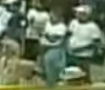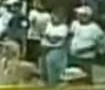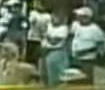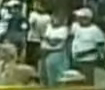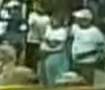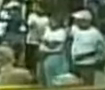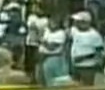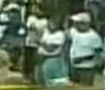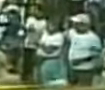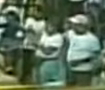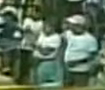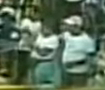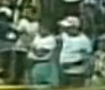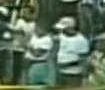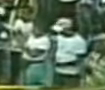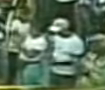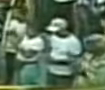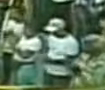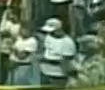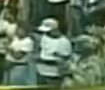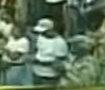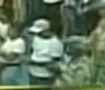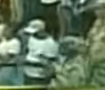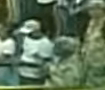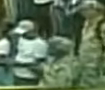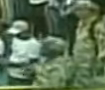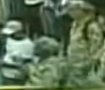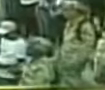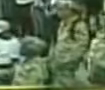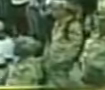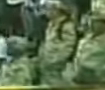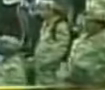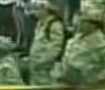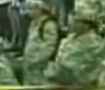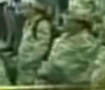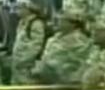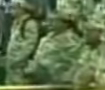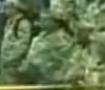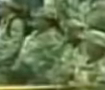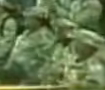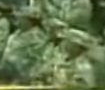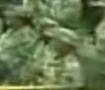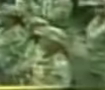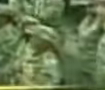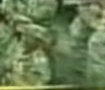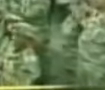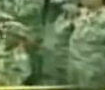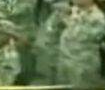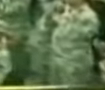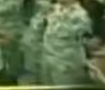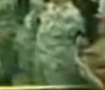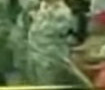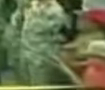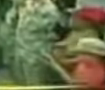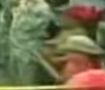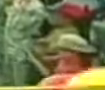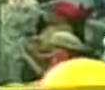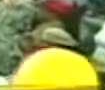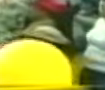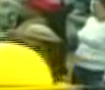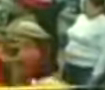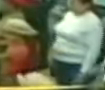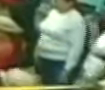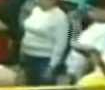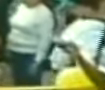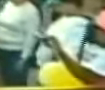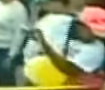despliegue del esfuerzo productivo en un modelo exportador y la expansión de una doctrina bolivariana en el